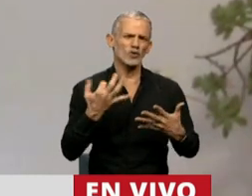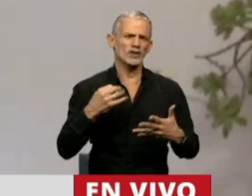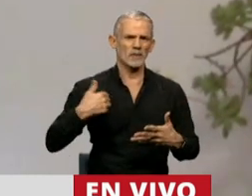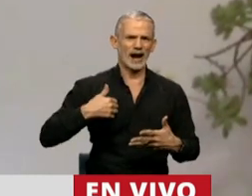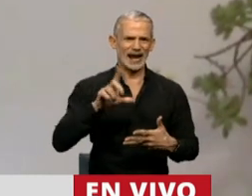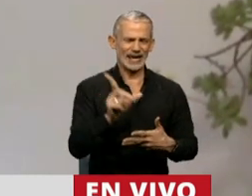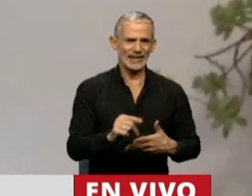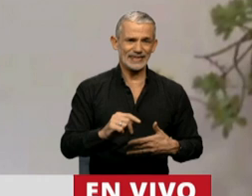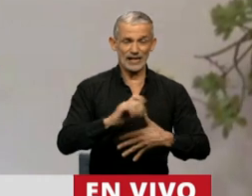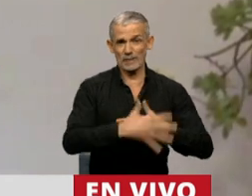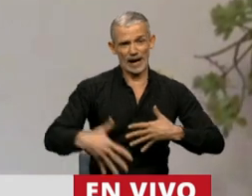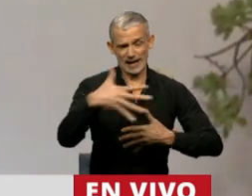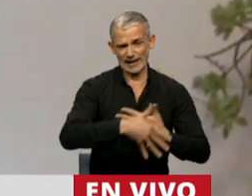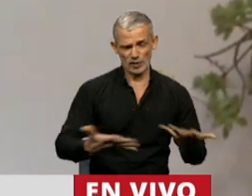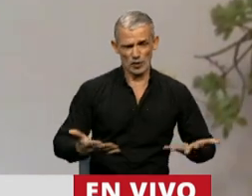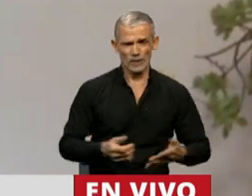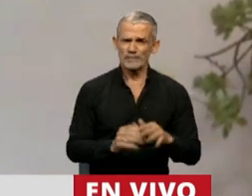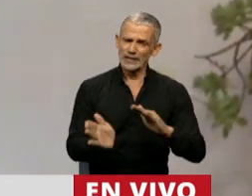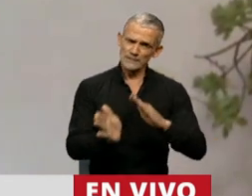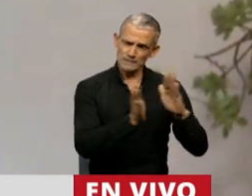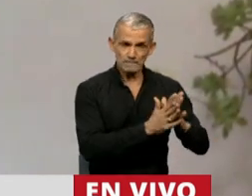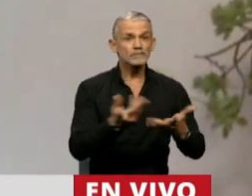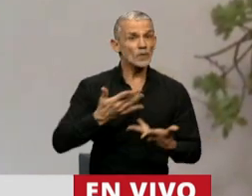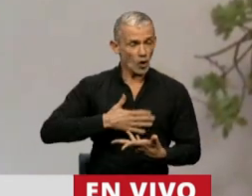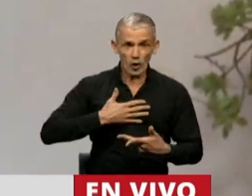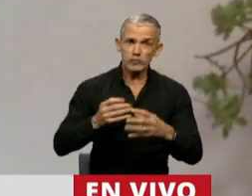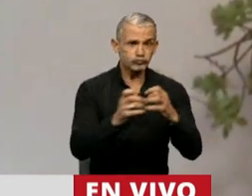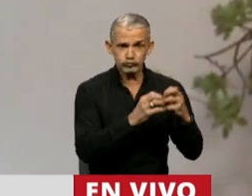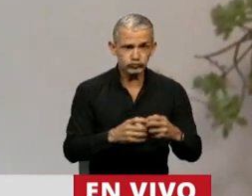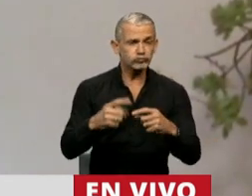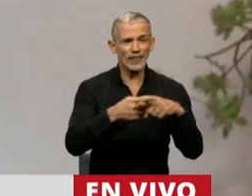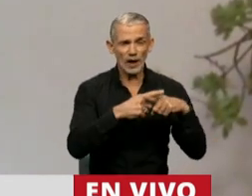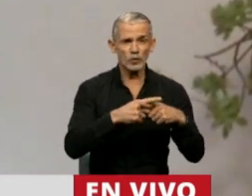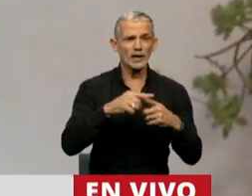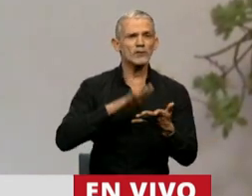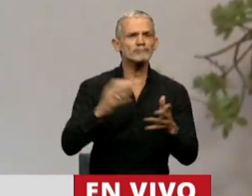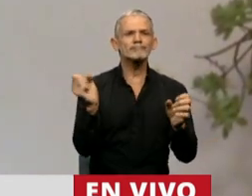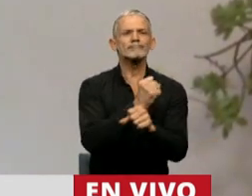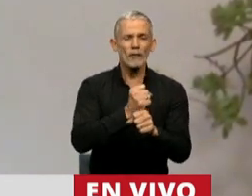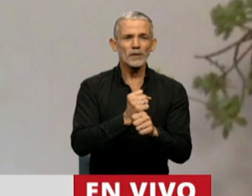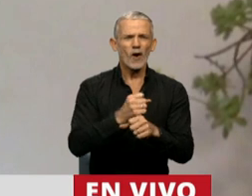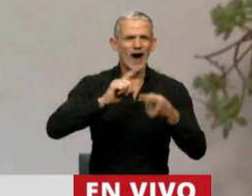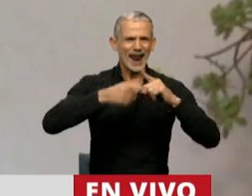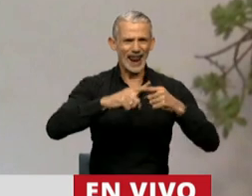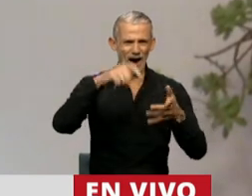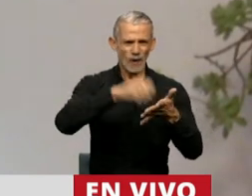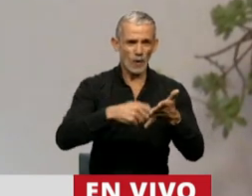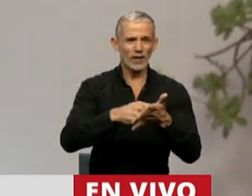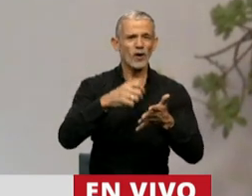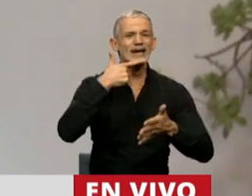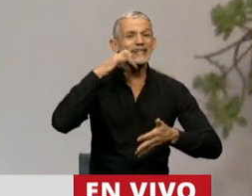país y para la región también celebro que estemos discutiendo finalmente la ratificación del acuerdo